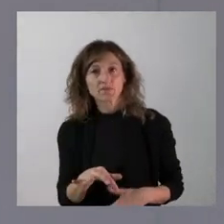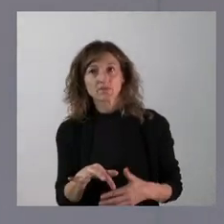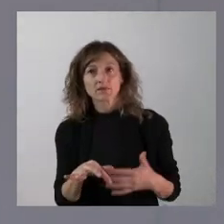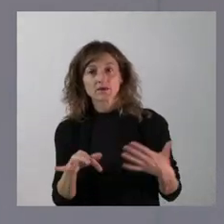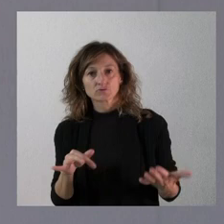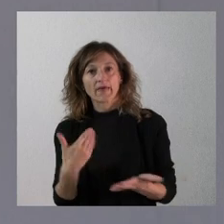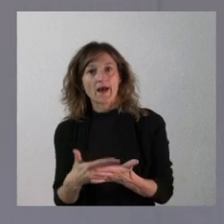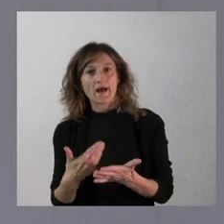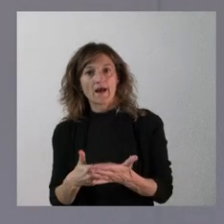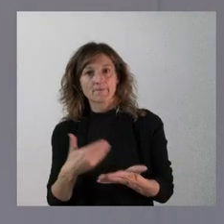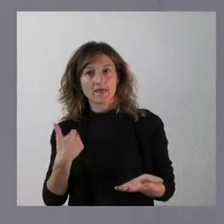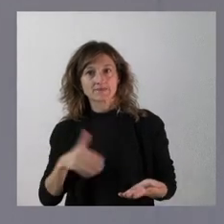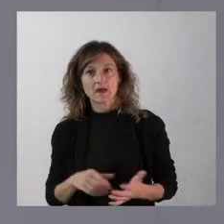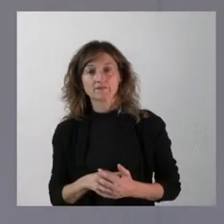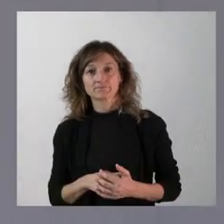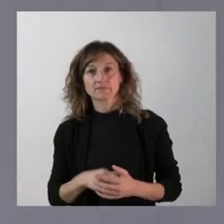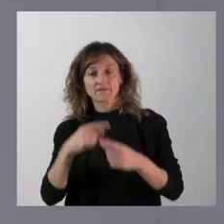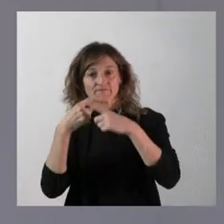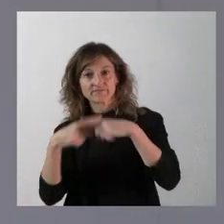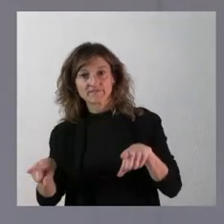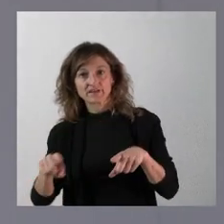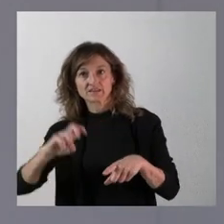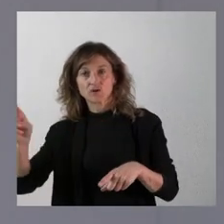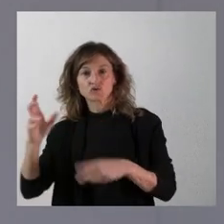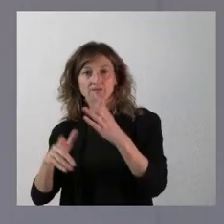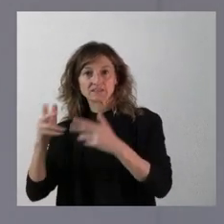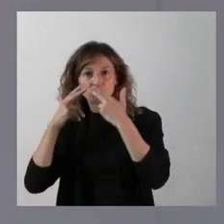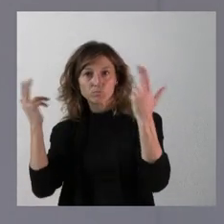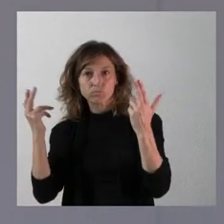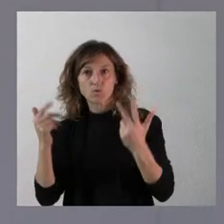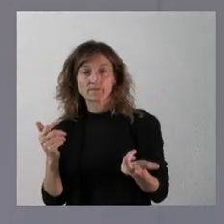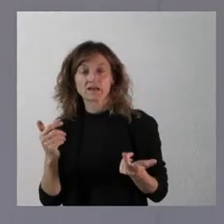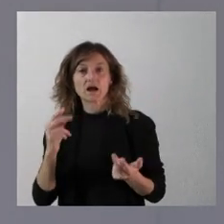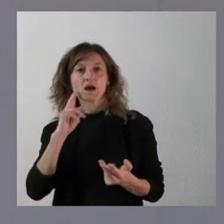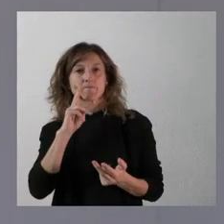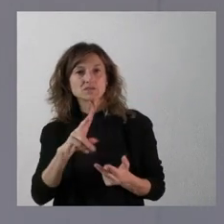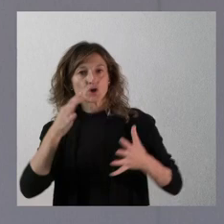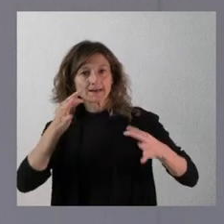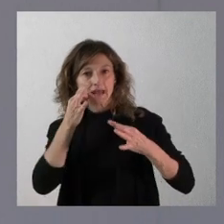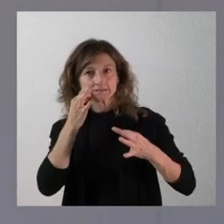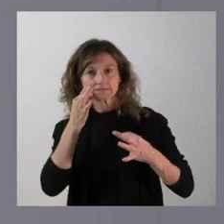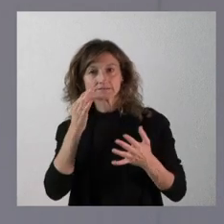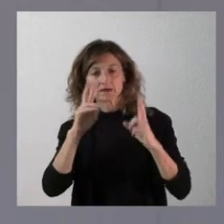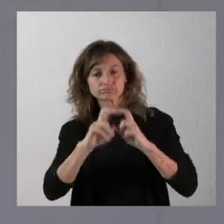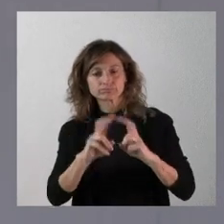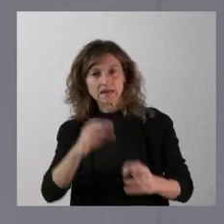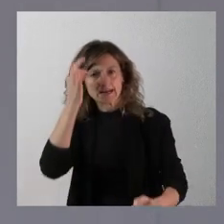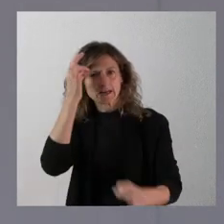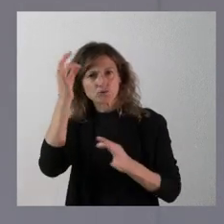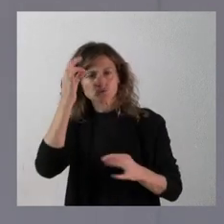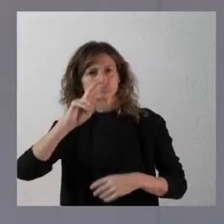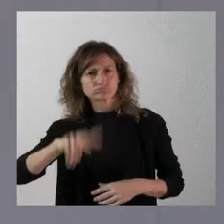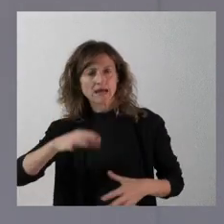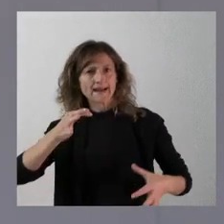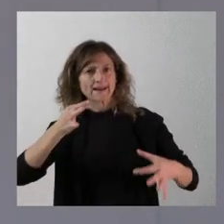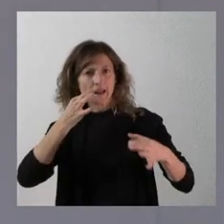tal lo avala por tanto es una diferencia sustancial por otras administraciones públicas que hacemos una realista y aún así serio riguroso reconociendo la